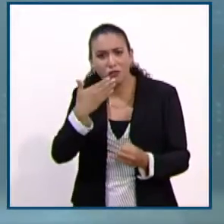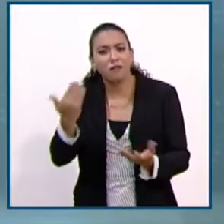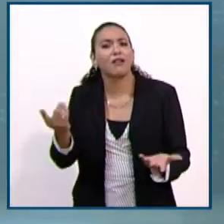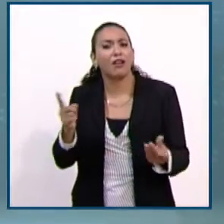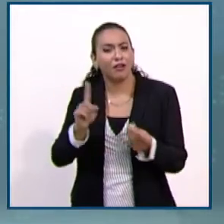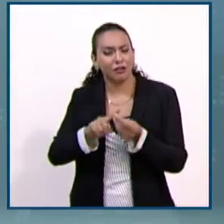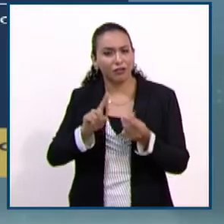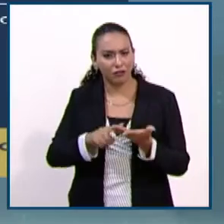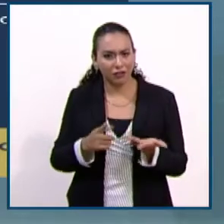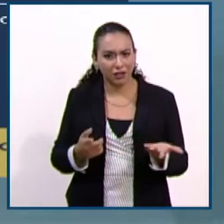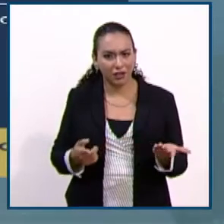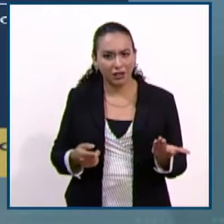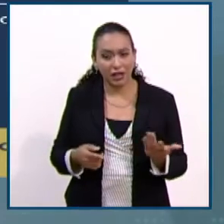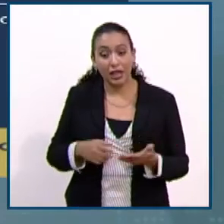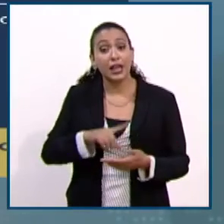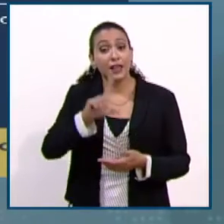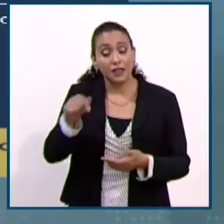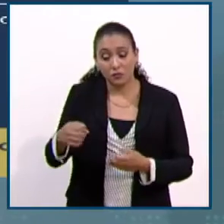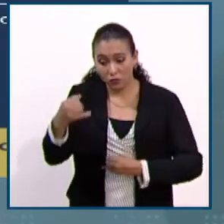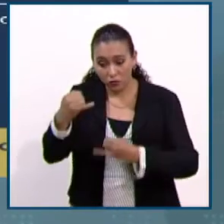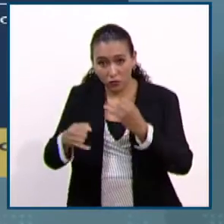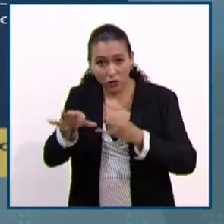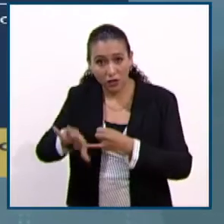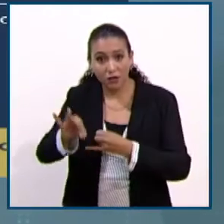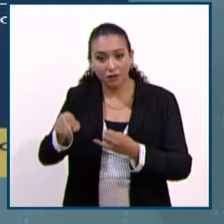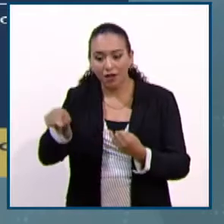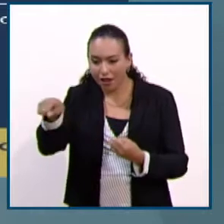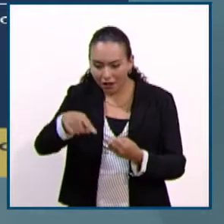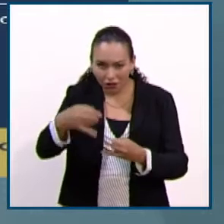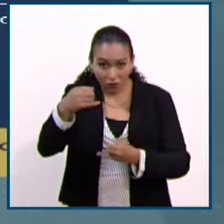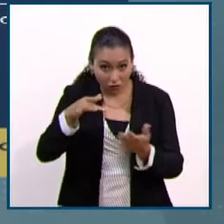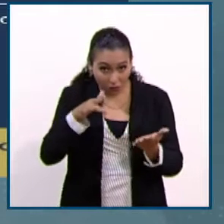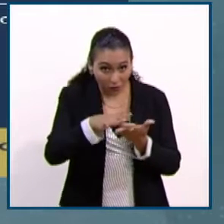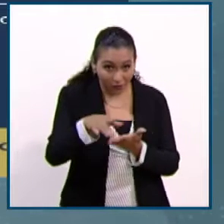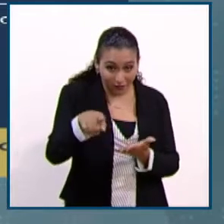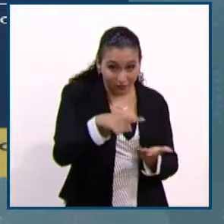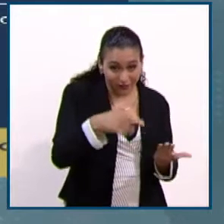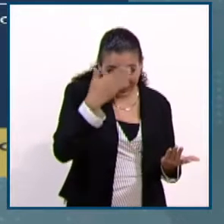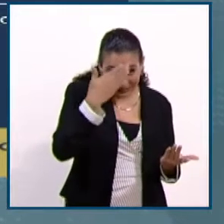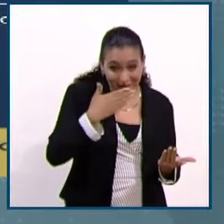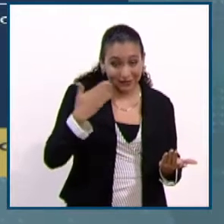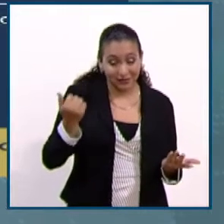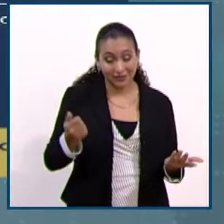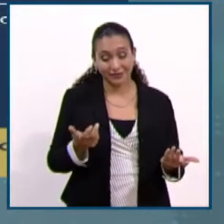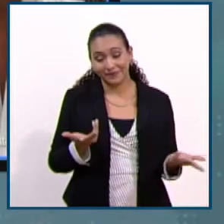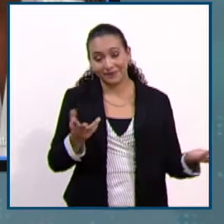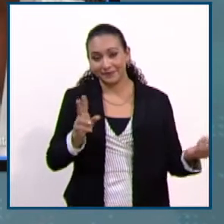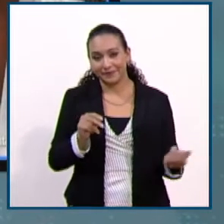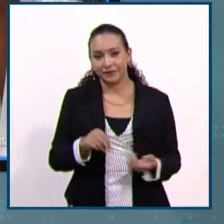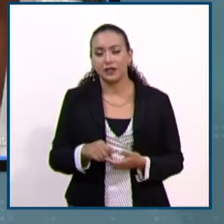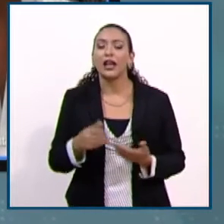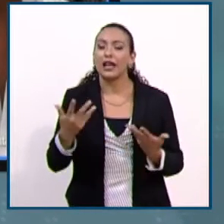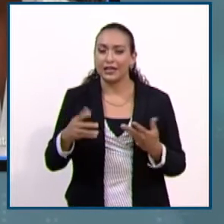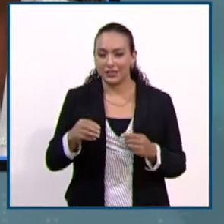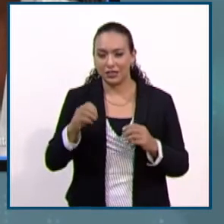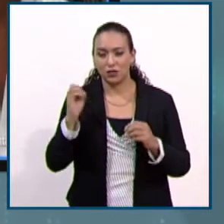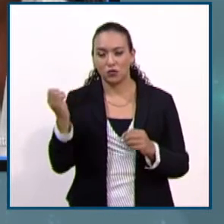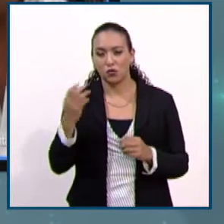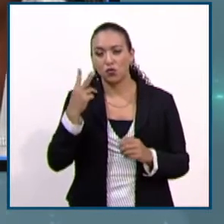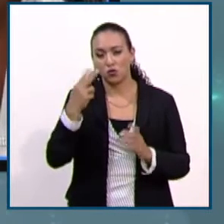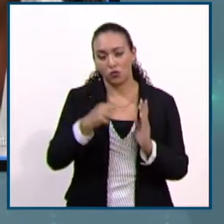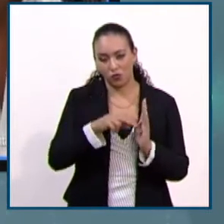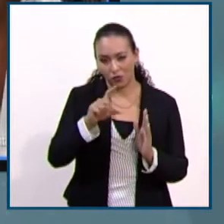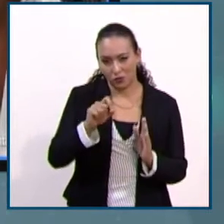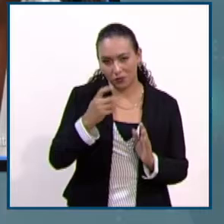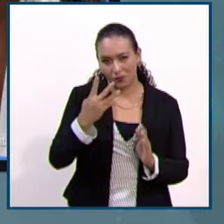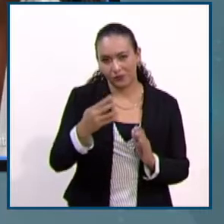son los que los van a apoyar? En la mesa de análisis Reforma al Poder Judicial de la Federación 2024, organizada por la JUFED,